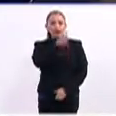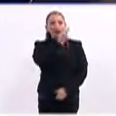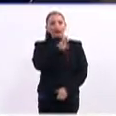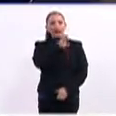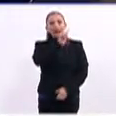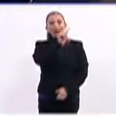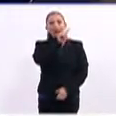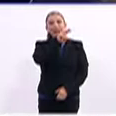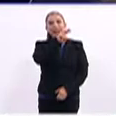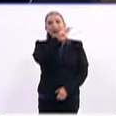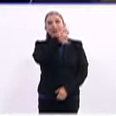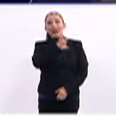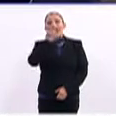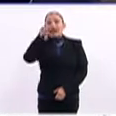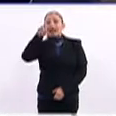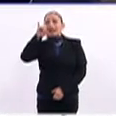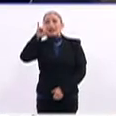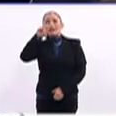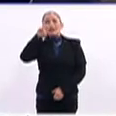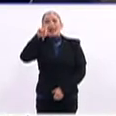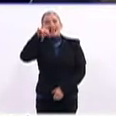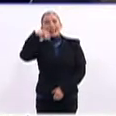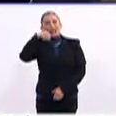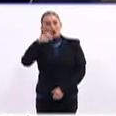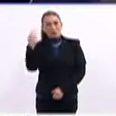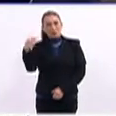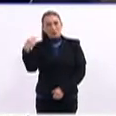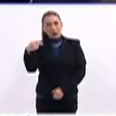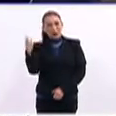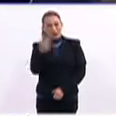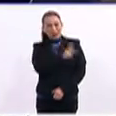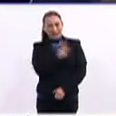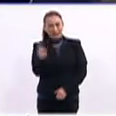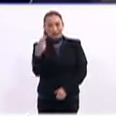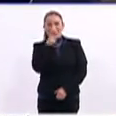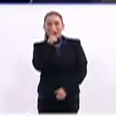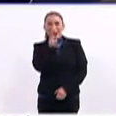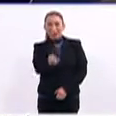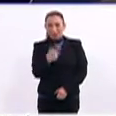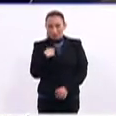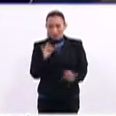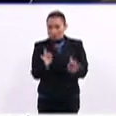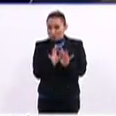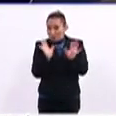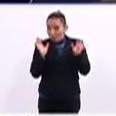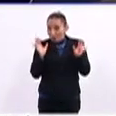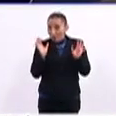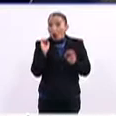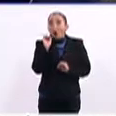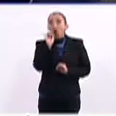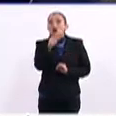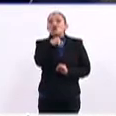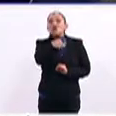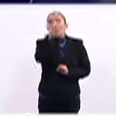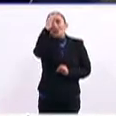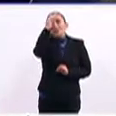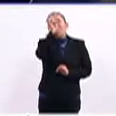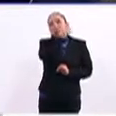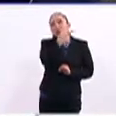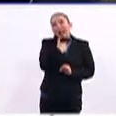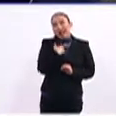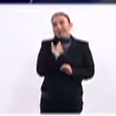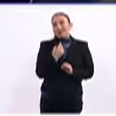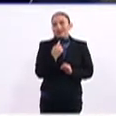y Rivelino se parecen las palabras. Sí, se parece. ¿Es casualidad? ¿O has pensado en